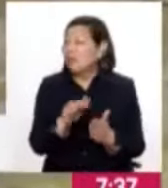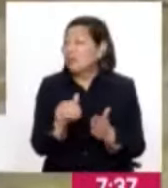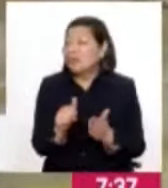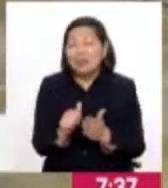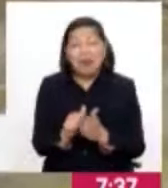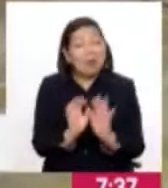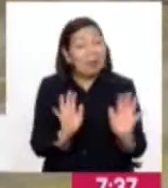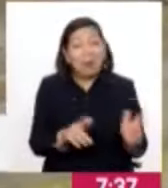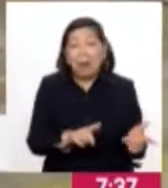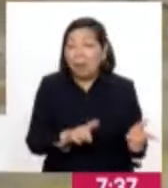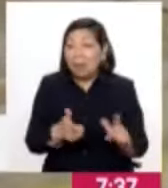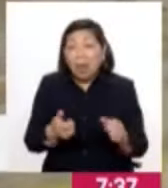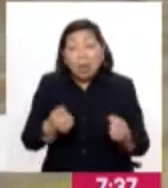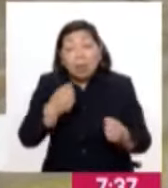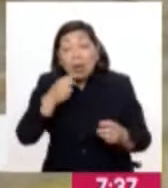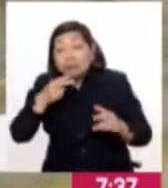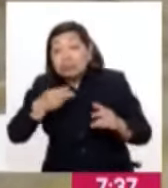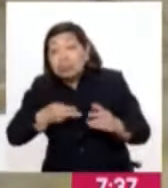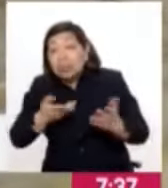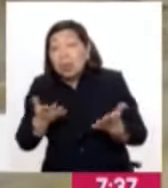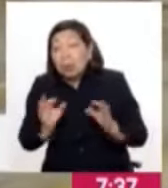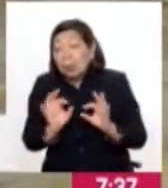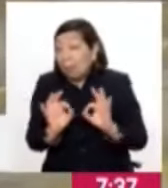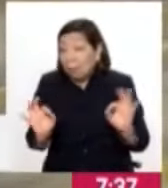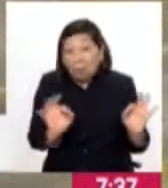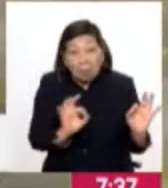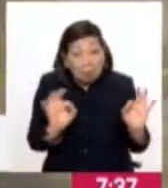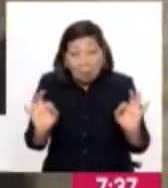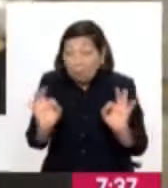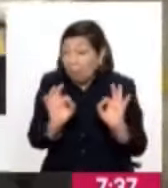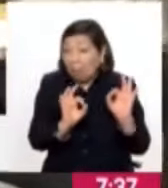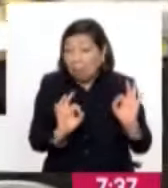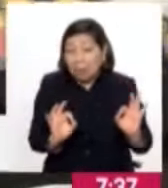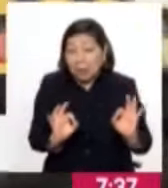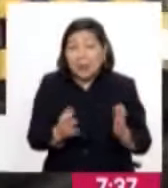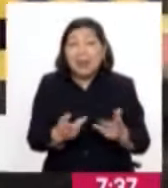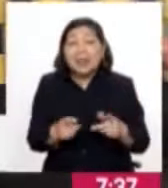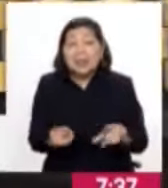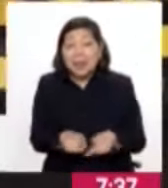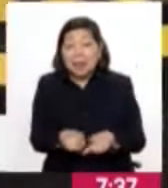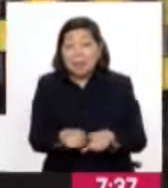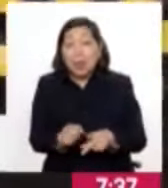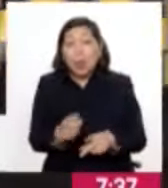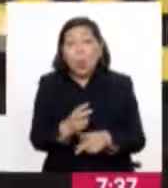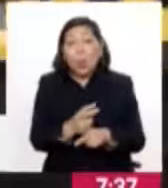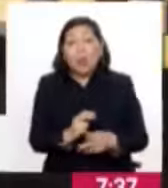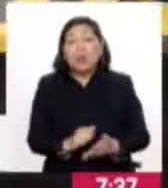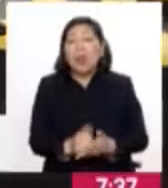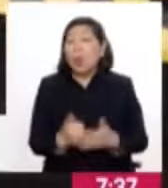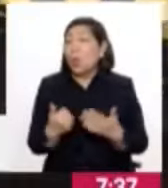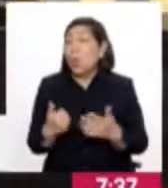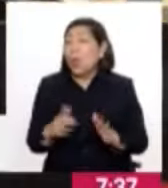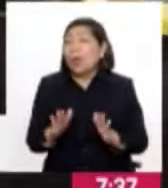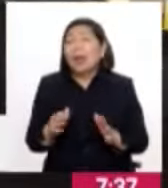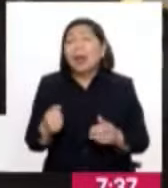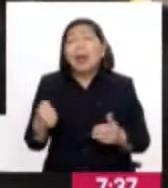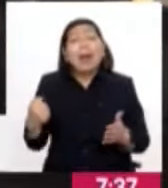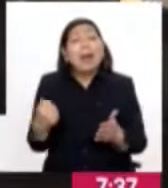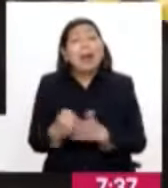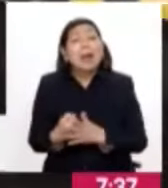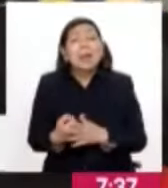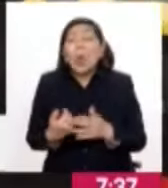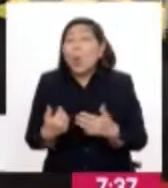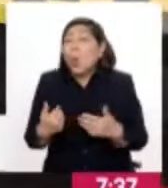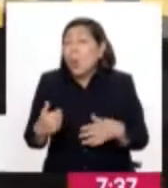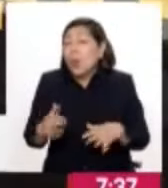todo esté bien en su vehículo, no haya ningún desperfecto mecánico, y así también prevenir cualquier tipo de accidente, Nicolás,